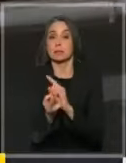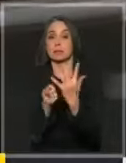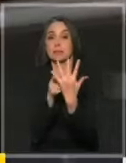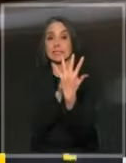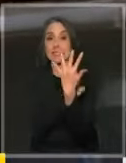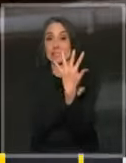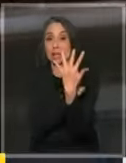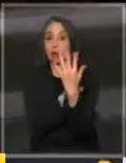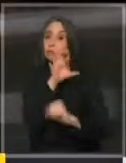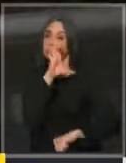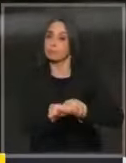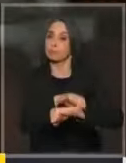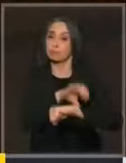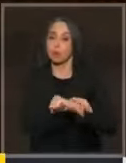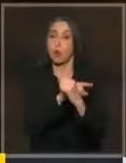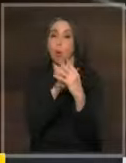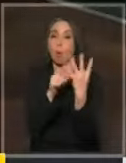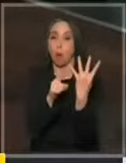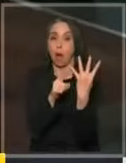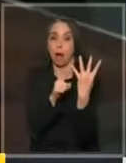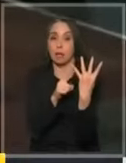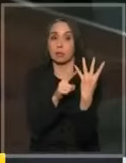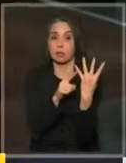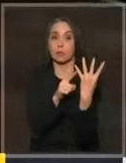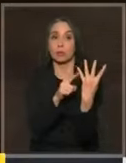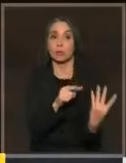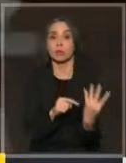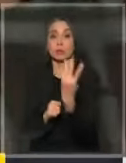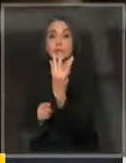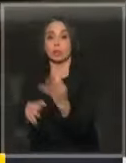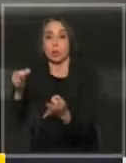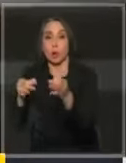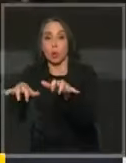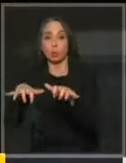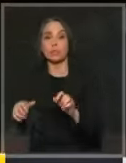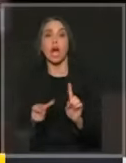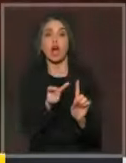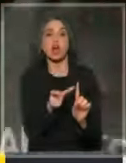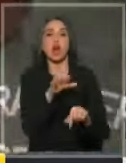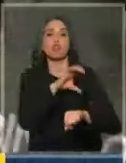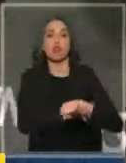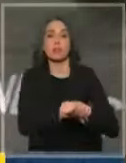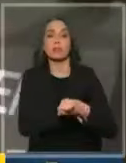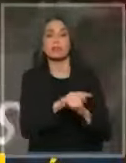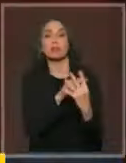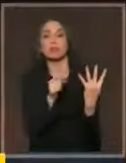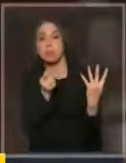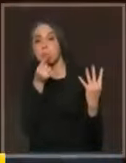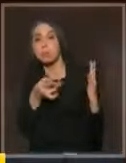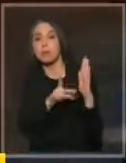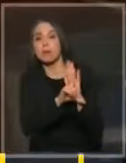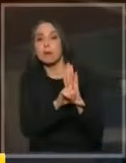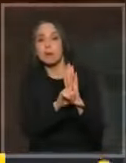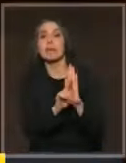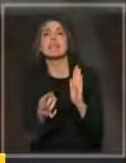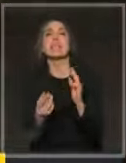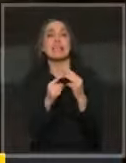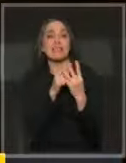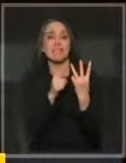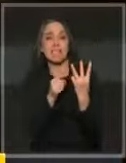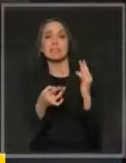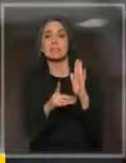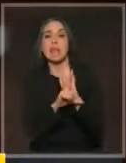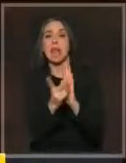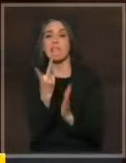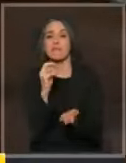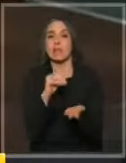5 personas detenidas. 4 de ellas llegan a esta instancia de control de detención y formalización. 3 por los delitos ligados a la ley